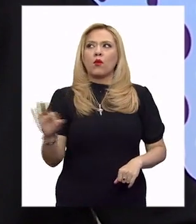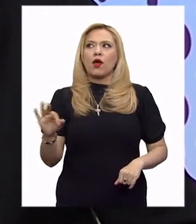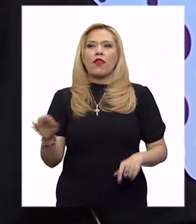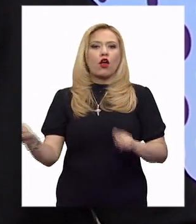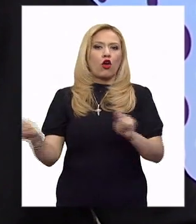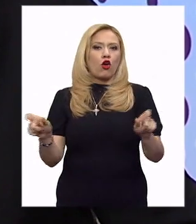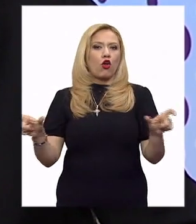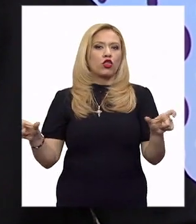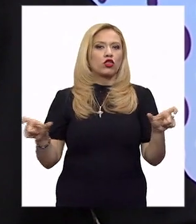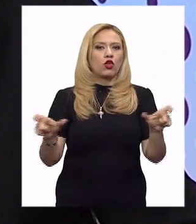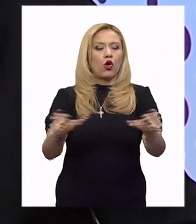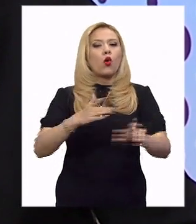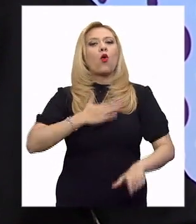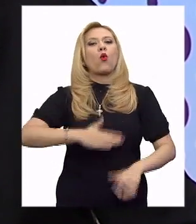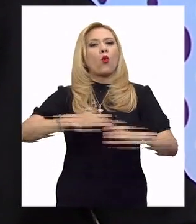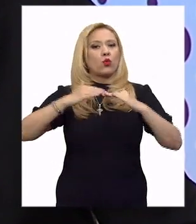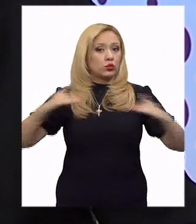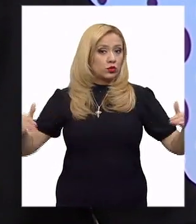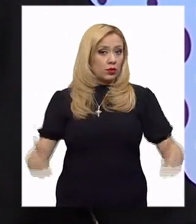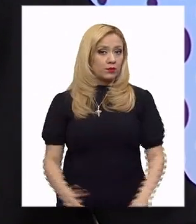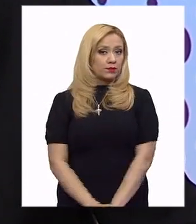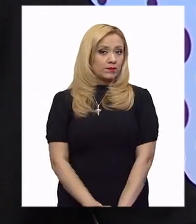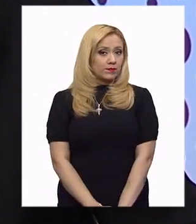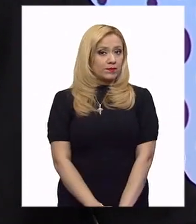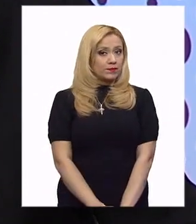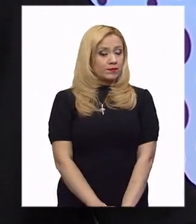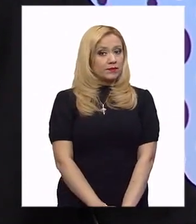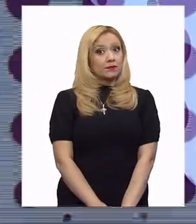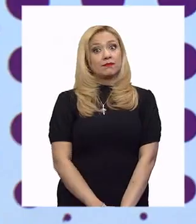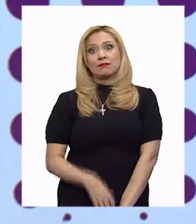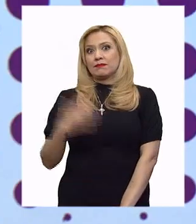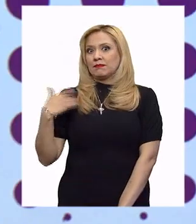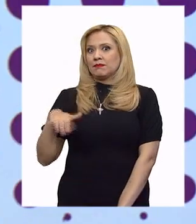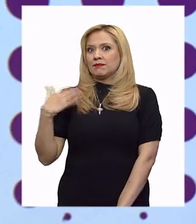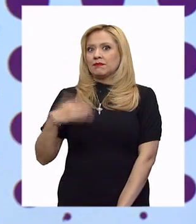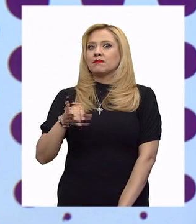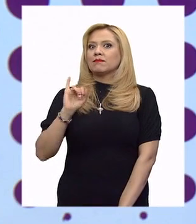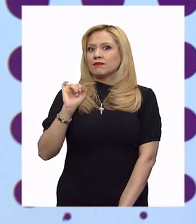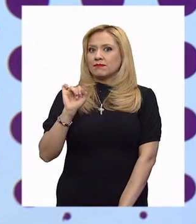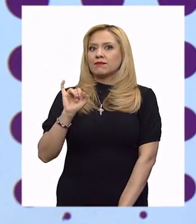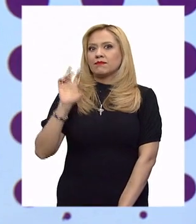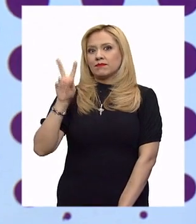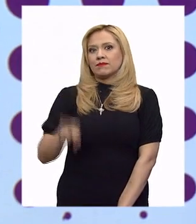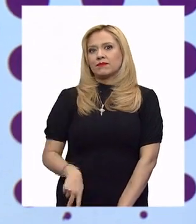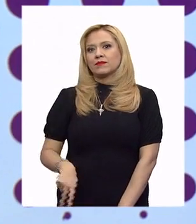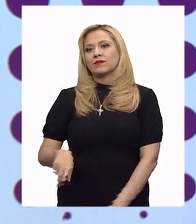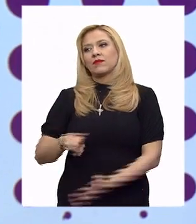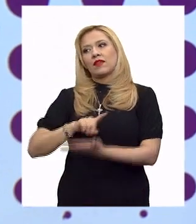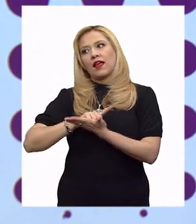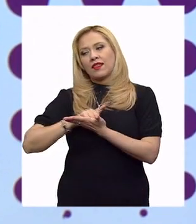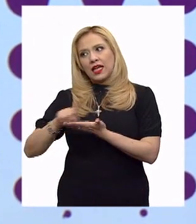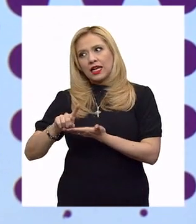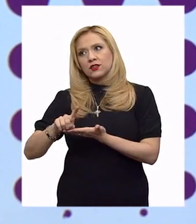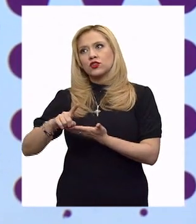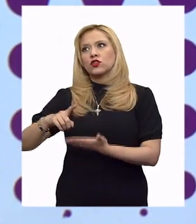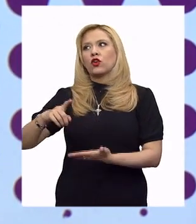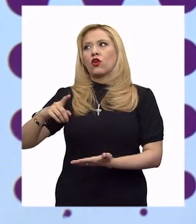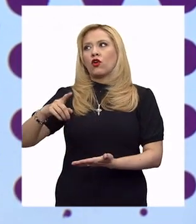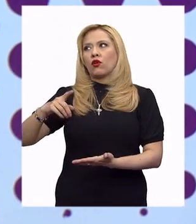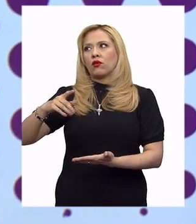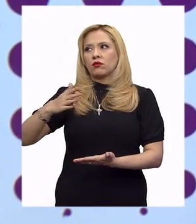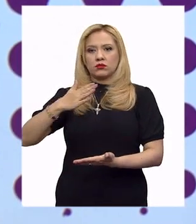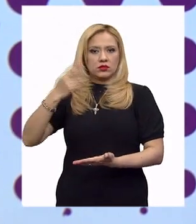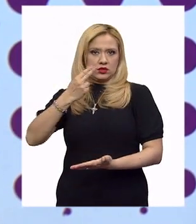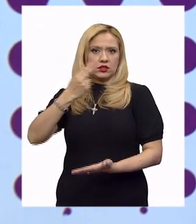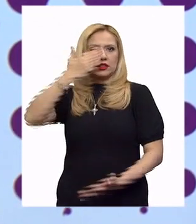control democrático desde la sociedad. Claro, creo que está involucrado ahí, por un lado, el derecho a saber, ¿no? Que la